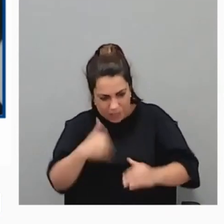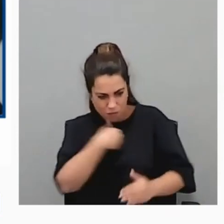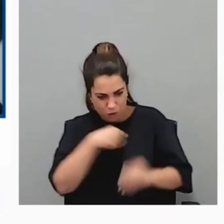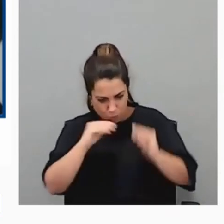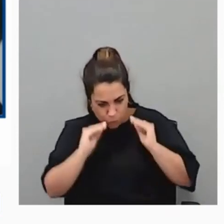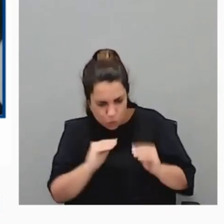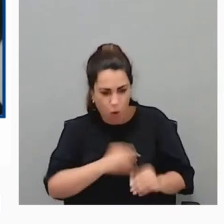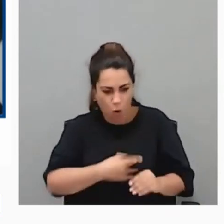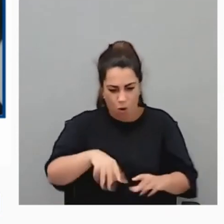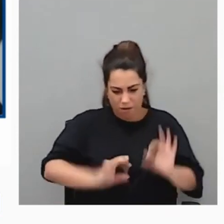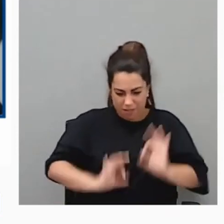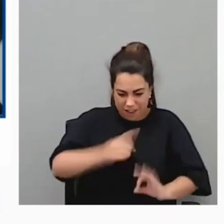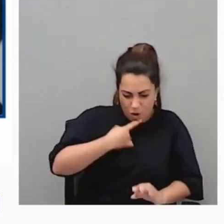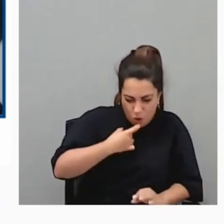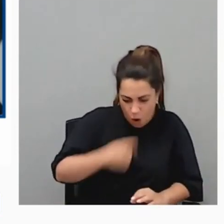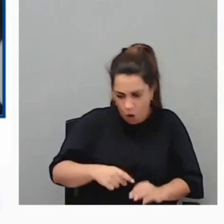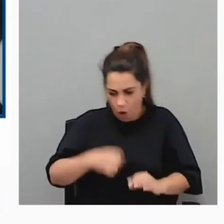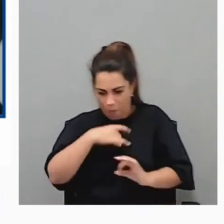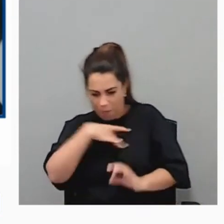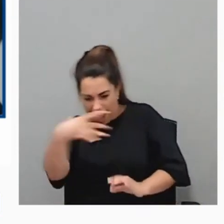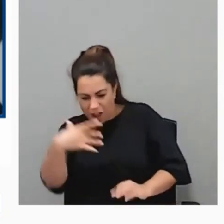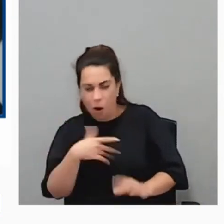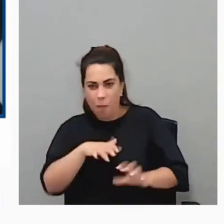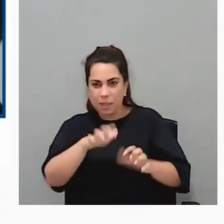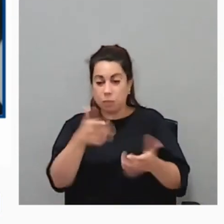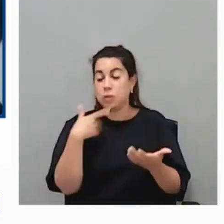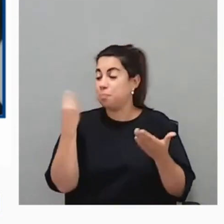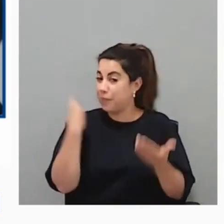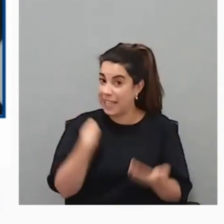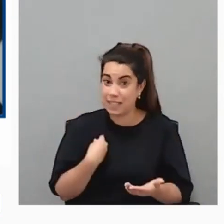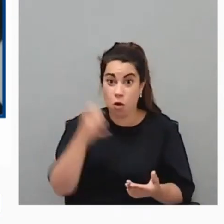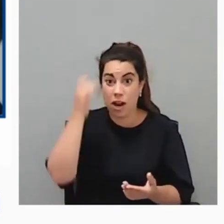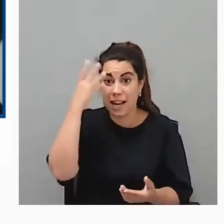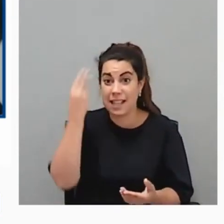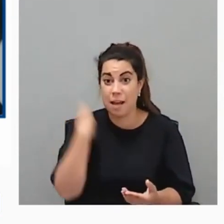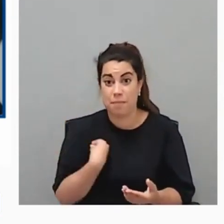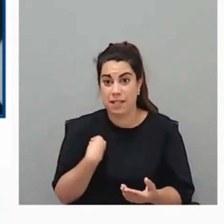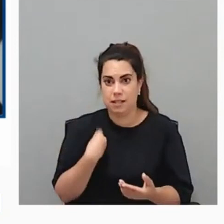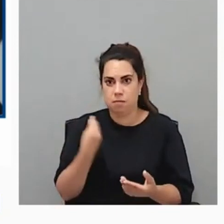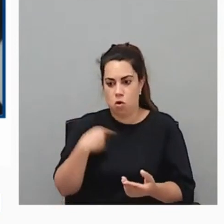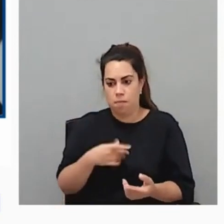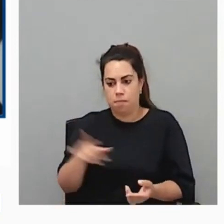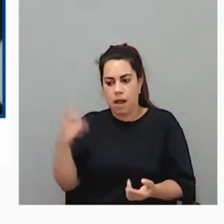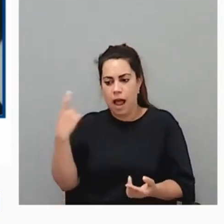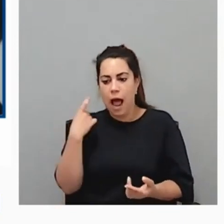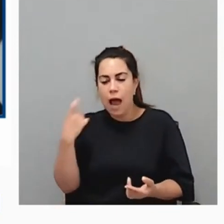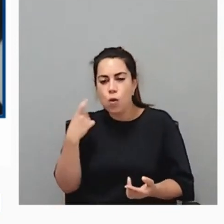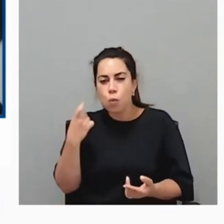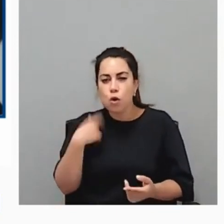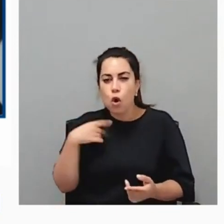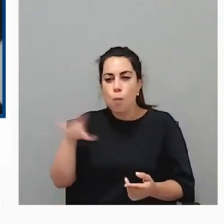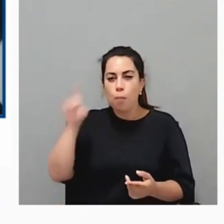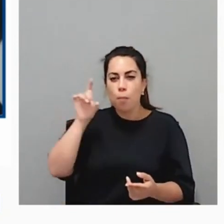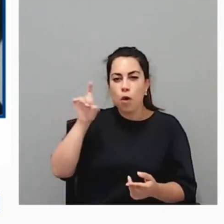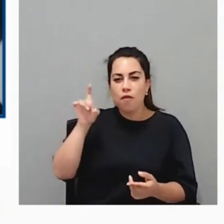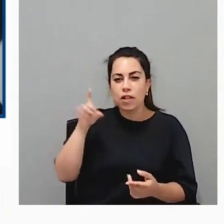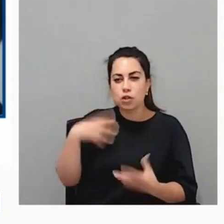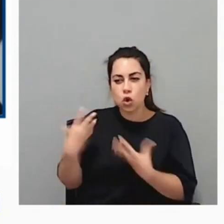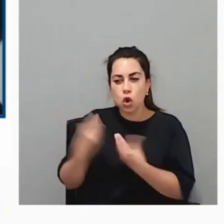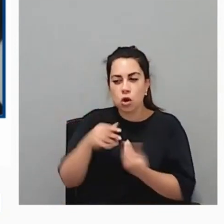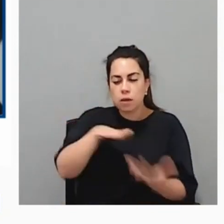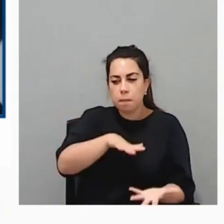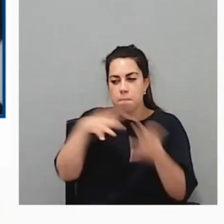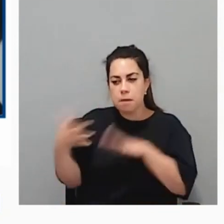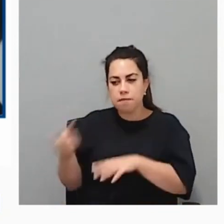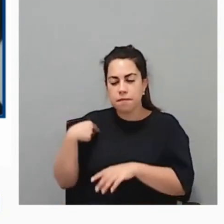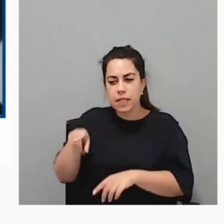Pues básicamente la idea es esa, ¿no?, es llevar al alumno con ese profesor dentro, o sea, que sea protagonista de